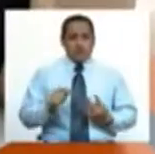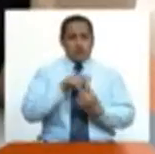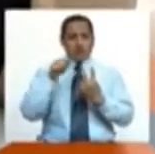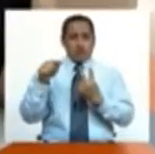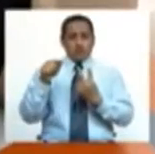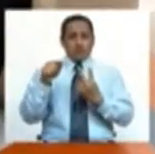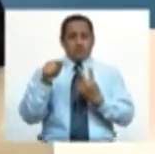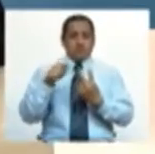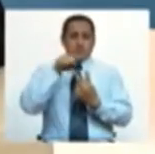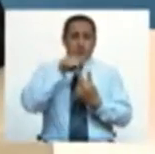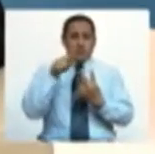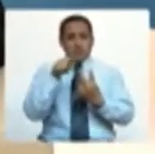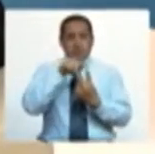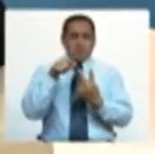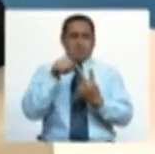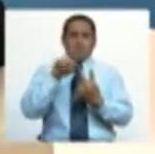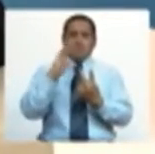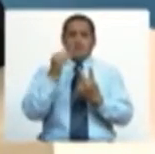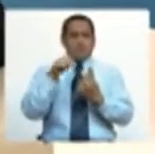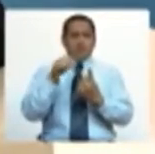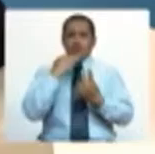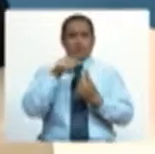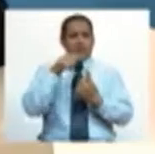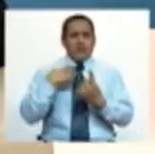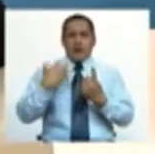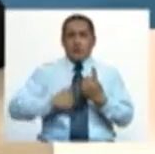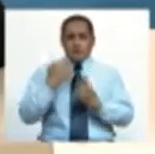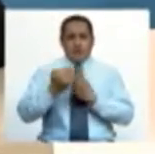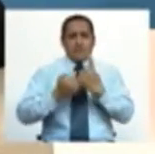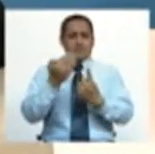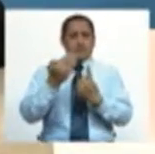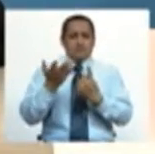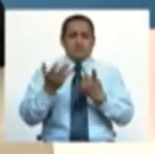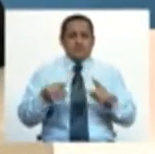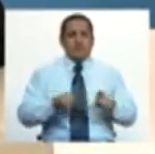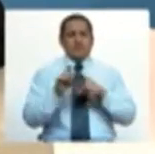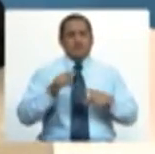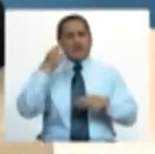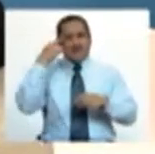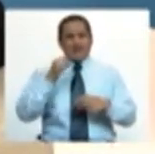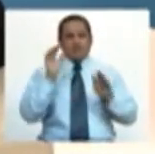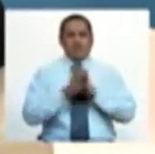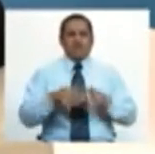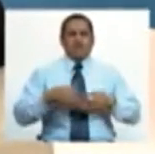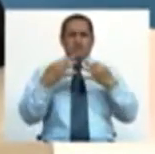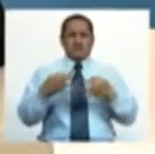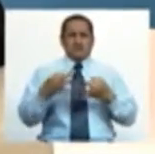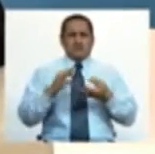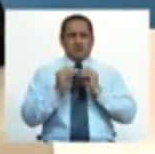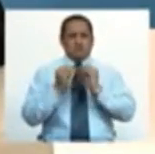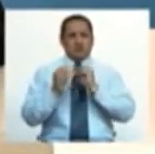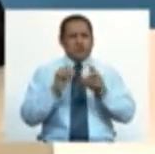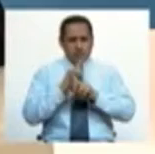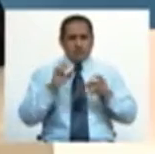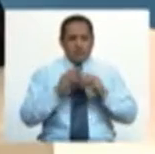en este caso sentenciada, pues no tendríamos por qué dilatar el asunto en función de un formalismo que yo creo que es